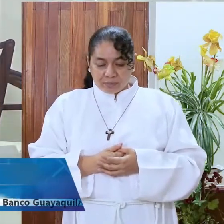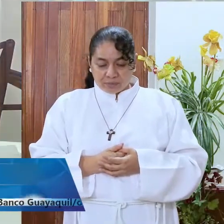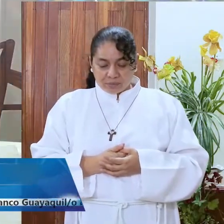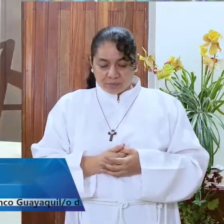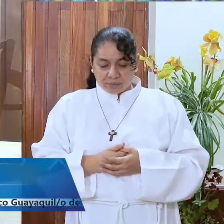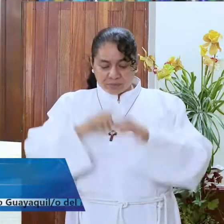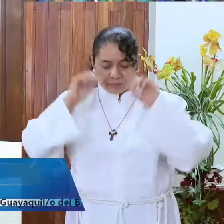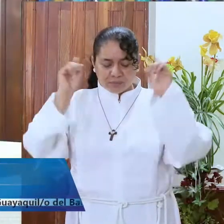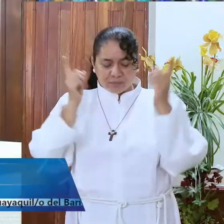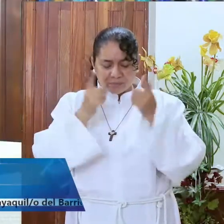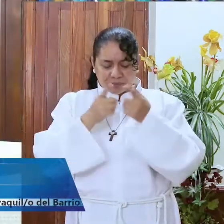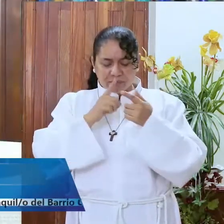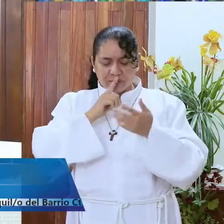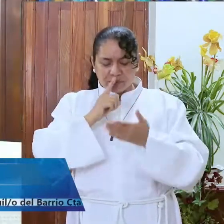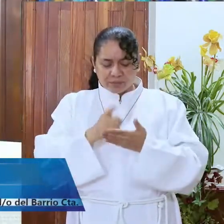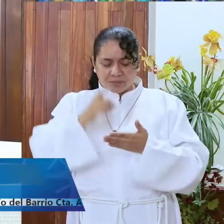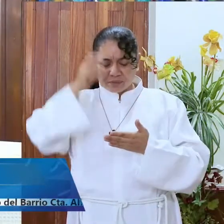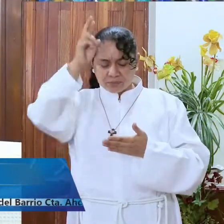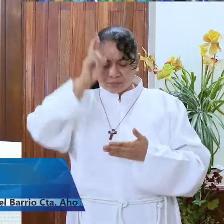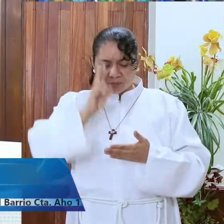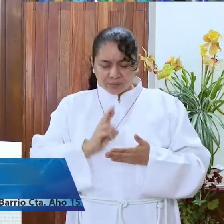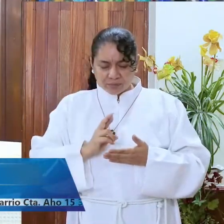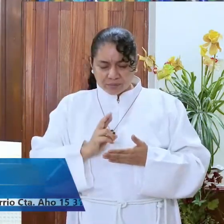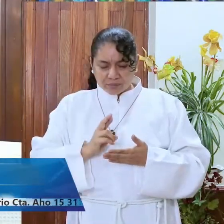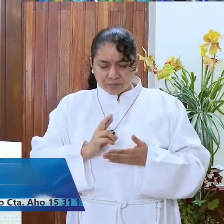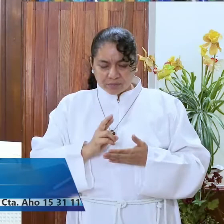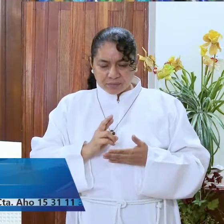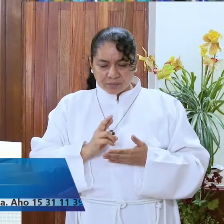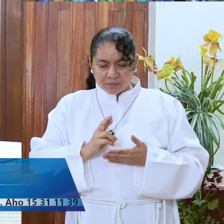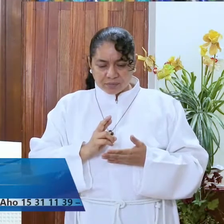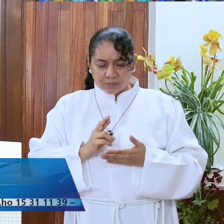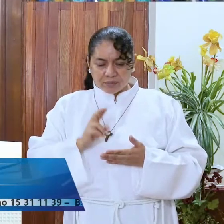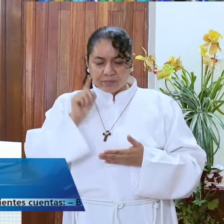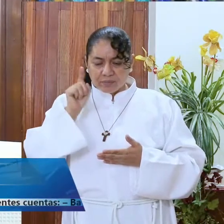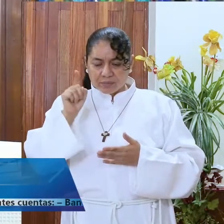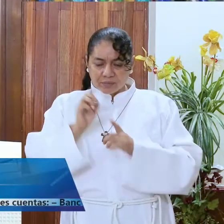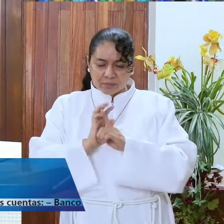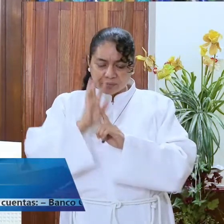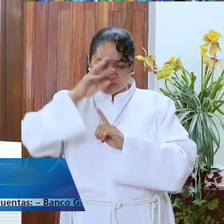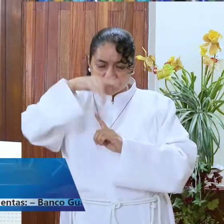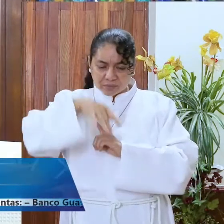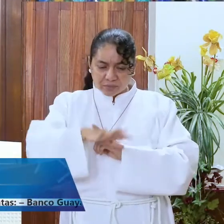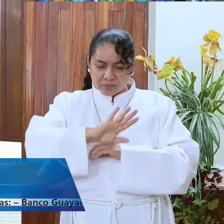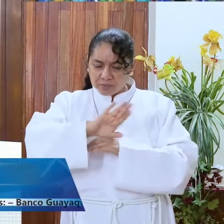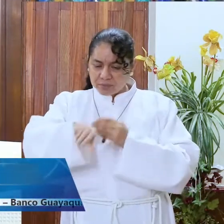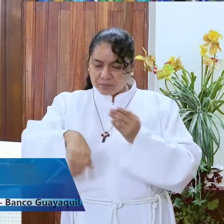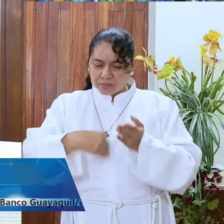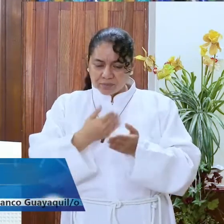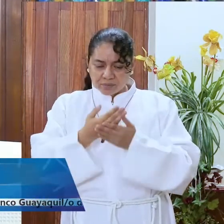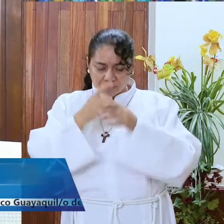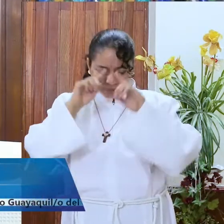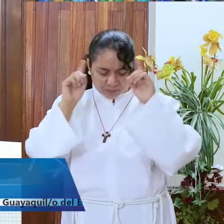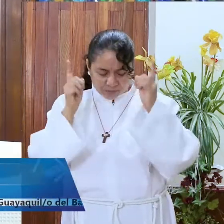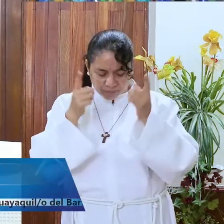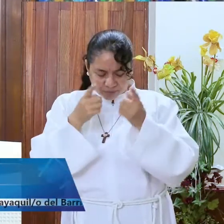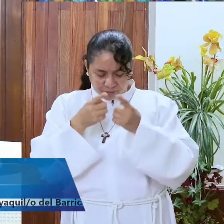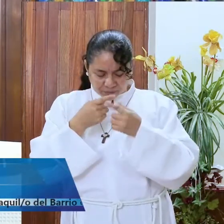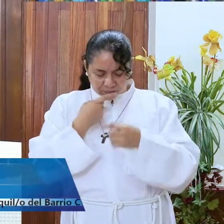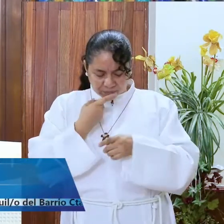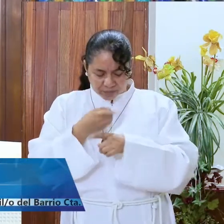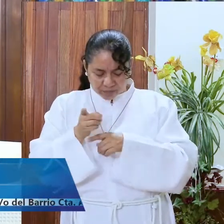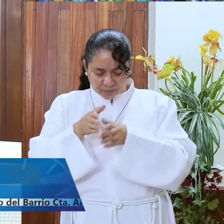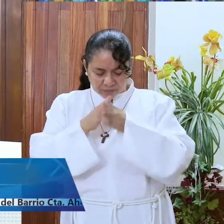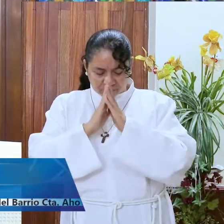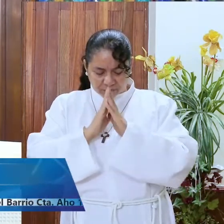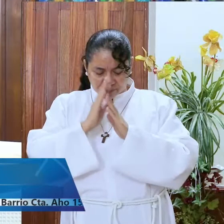santo eres en verdad sr fuente de toda santidad por eso te